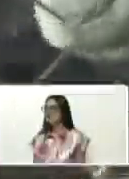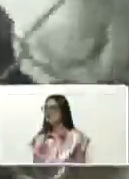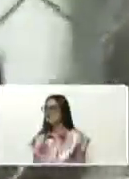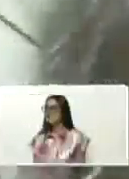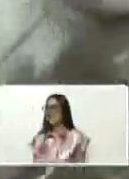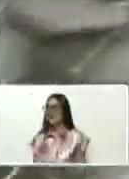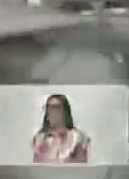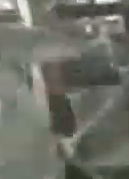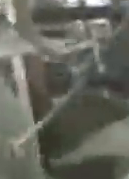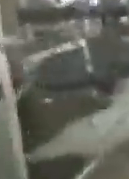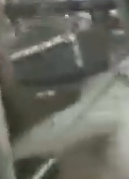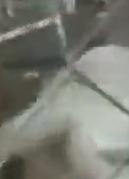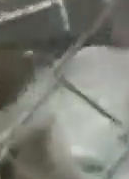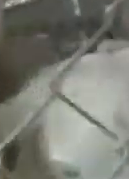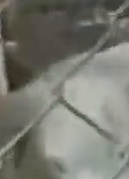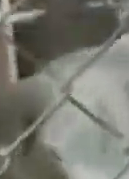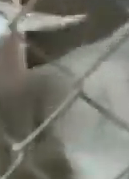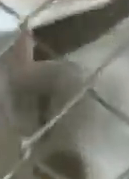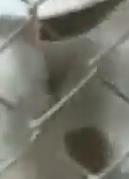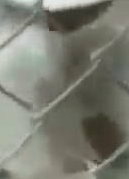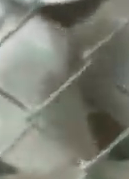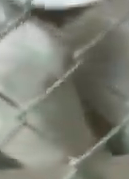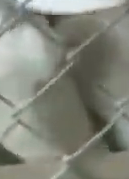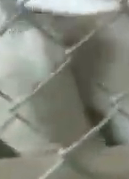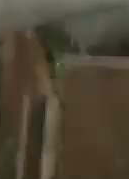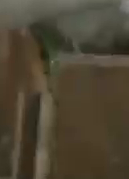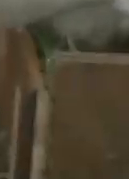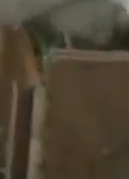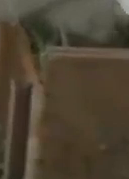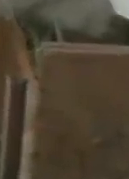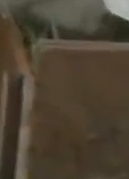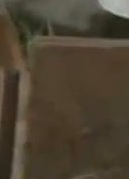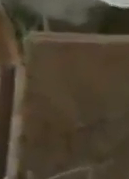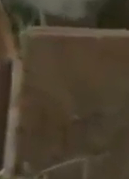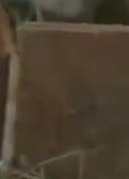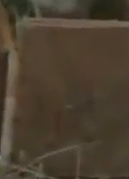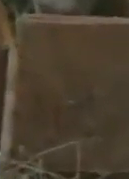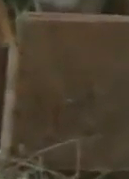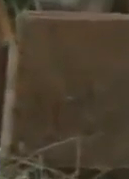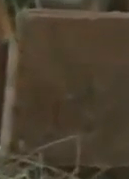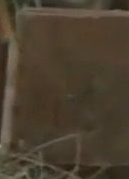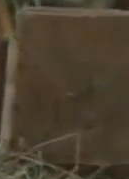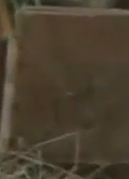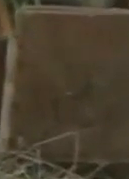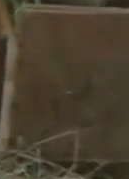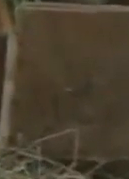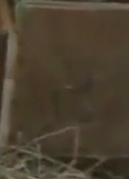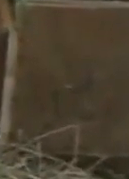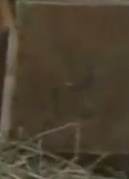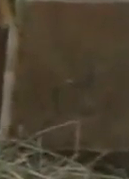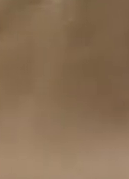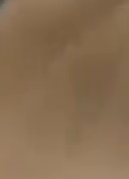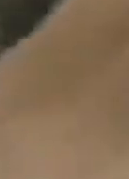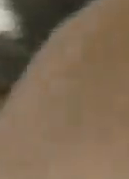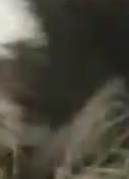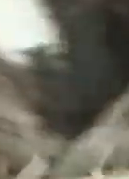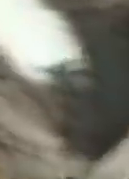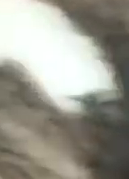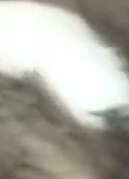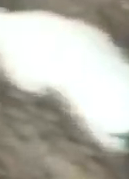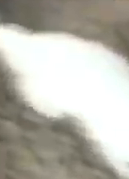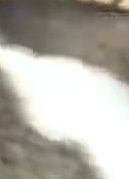aquel que anda bregando como por sus cochinitos, que anda bregando por sus chivitos, por sus ovejos. Entonces, es una función